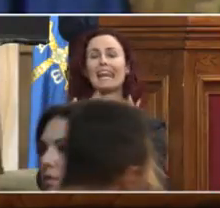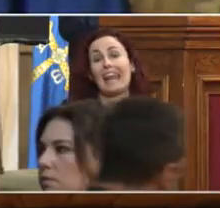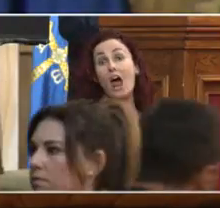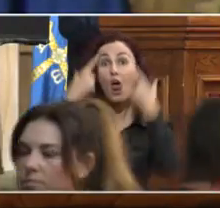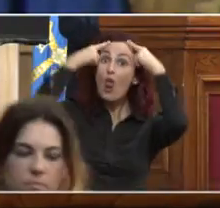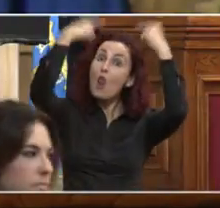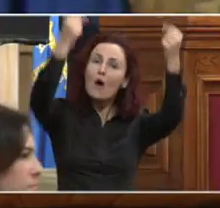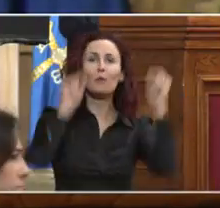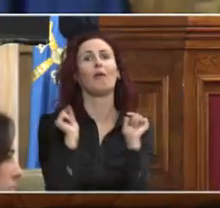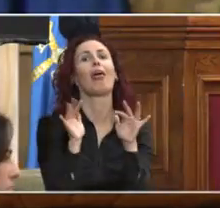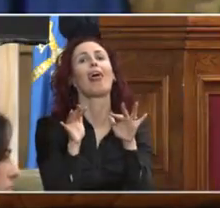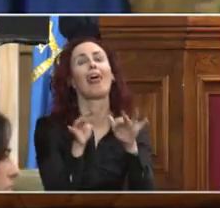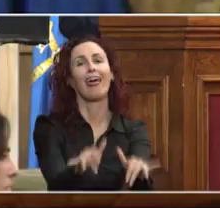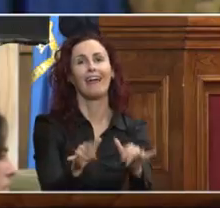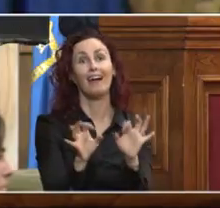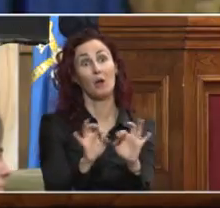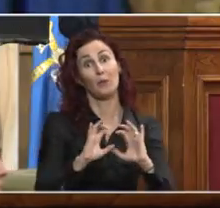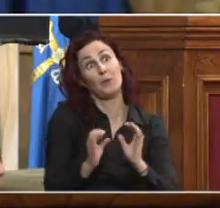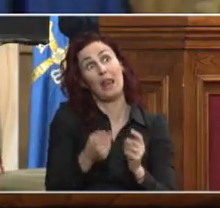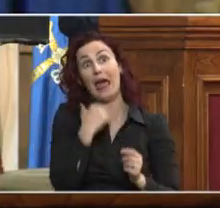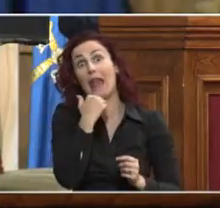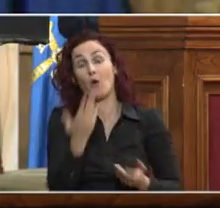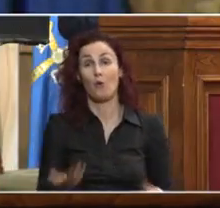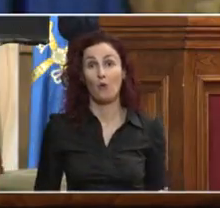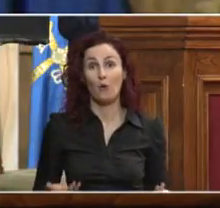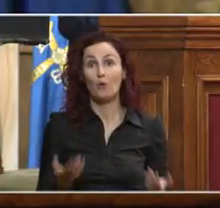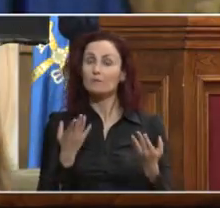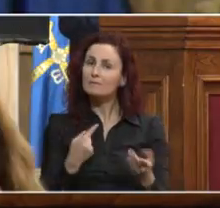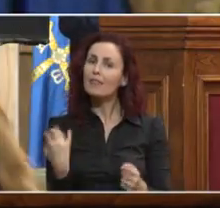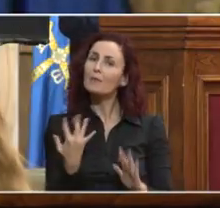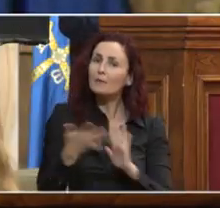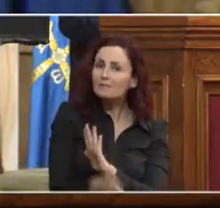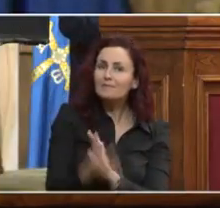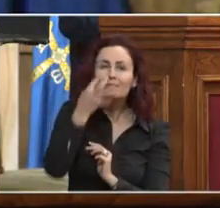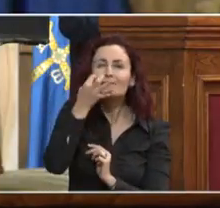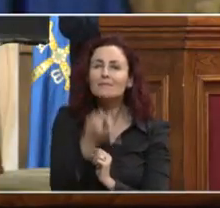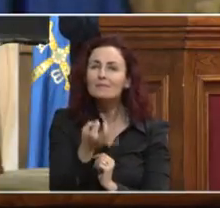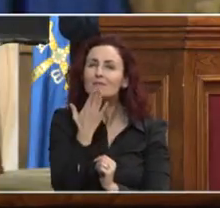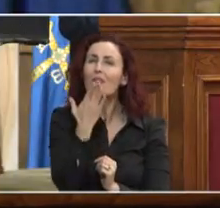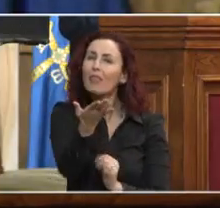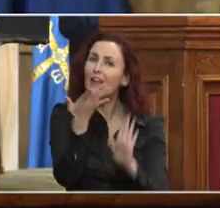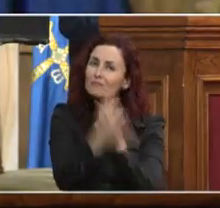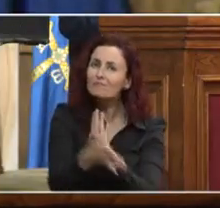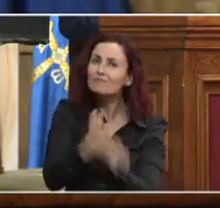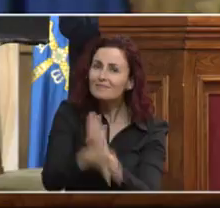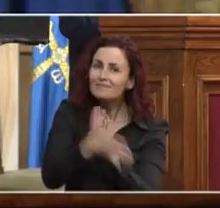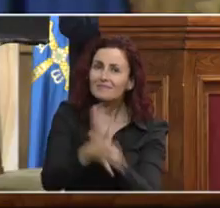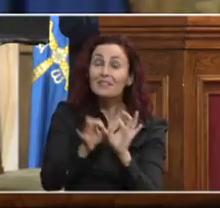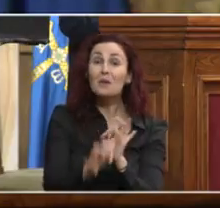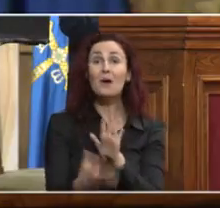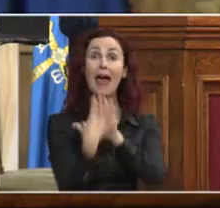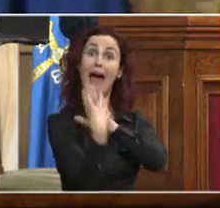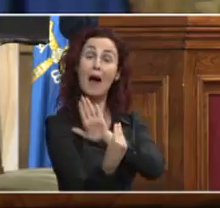lobo, una araña, una buena víbora. También hay que decirles siempre la verdad, explicarles las cosas, darles a entender